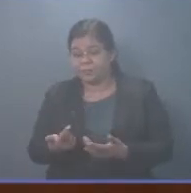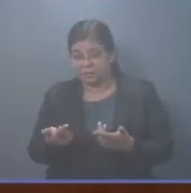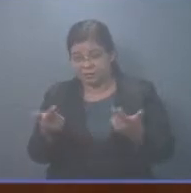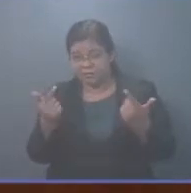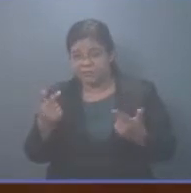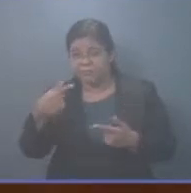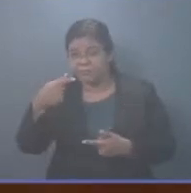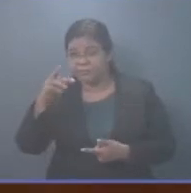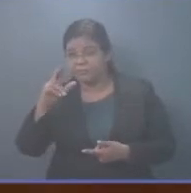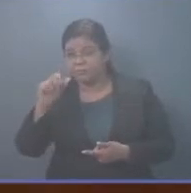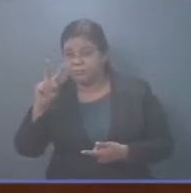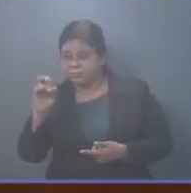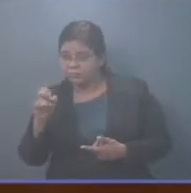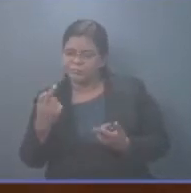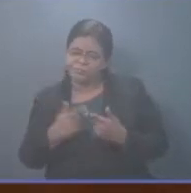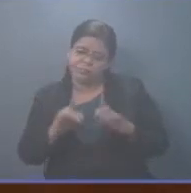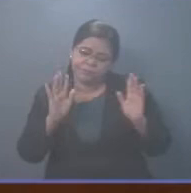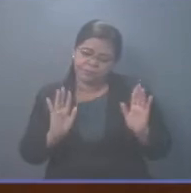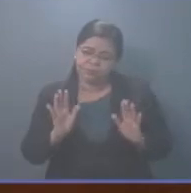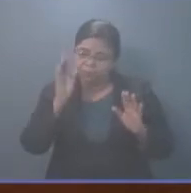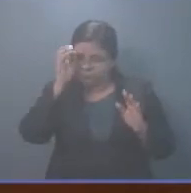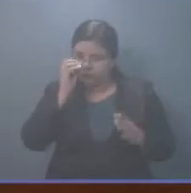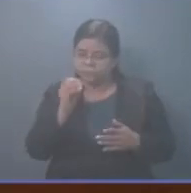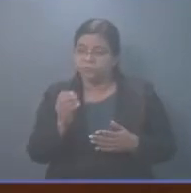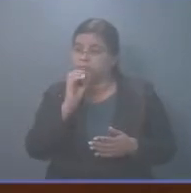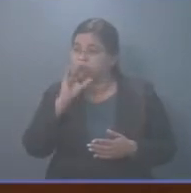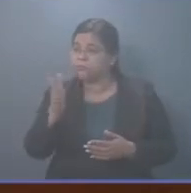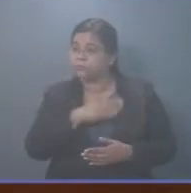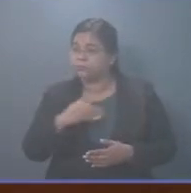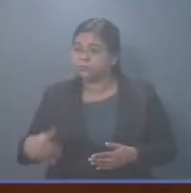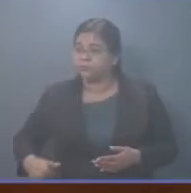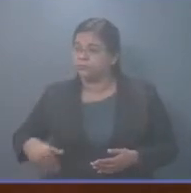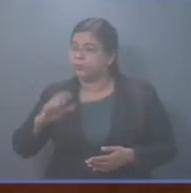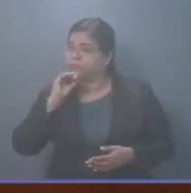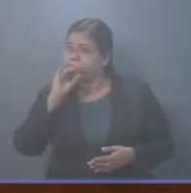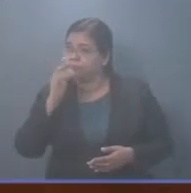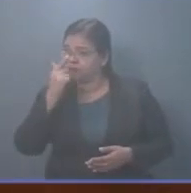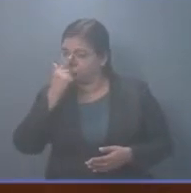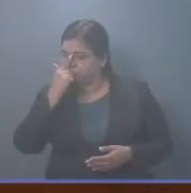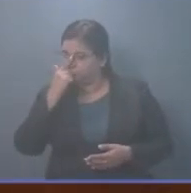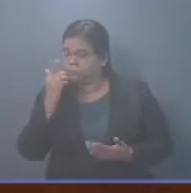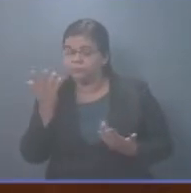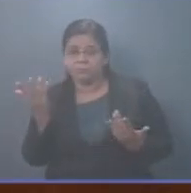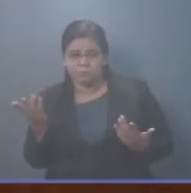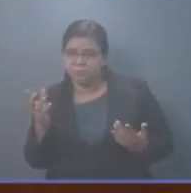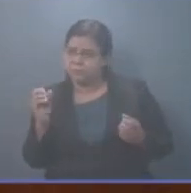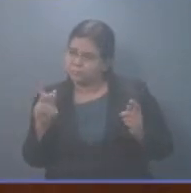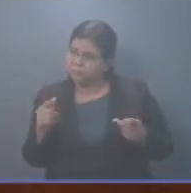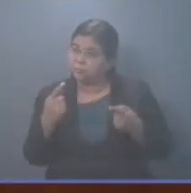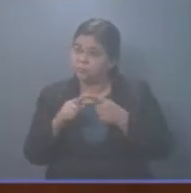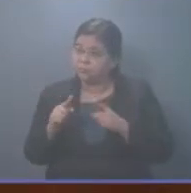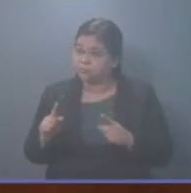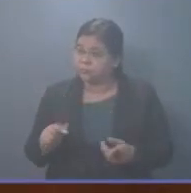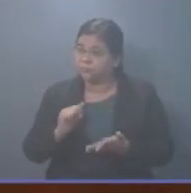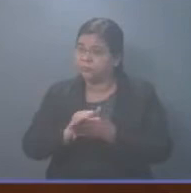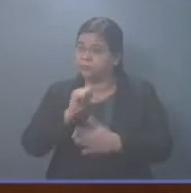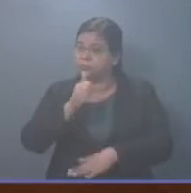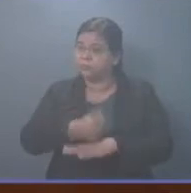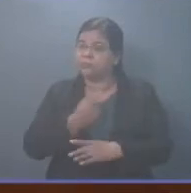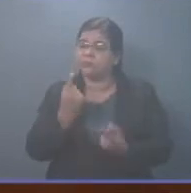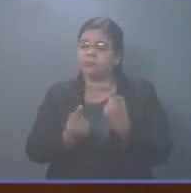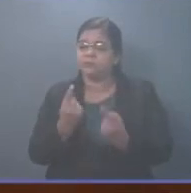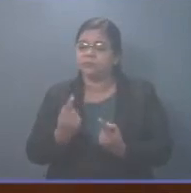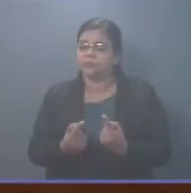a ¿Verdad? criterio de la comisión. Básicamente la observación del presidente es que dice, ok, pero establezca qué tipo